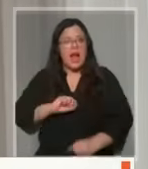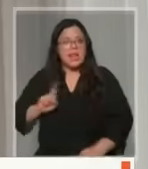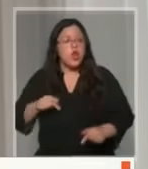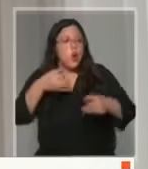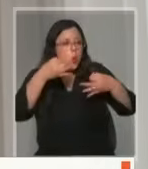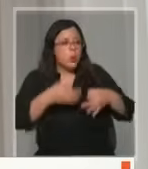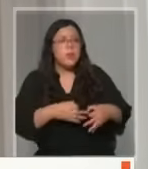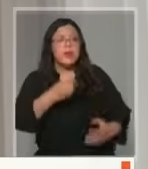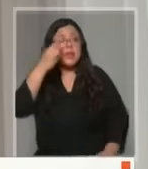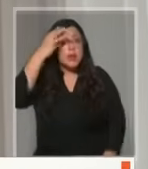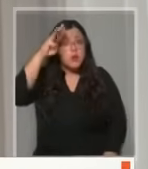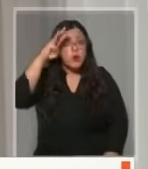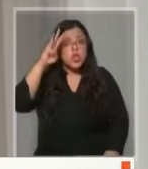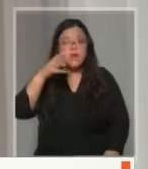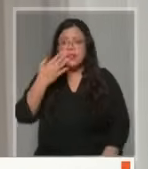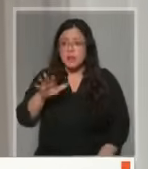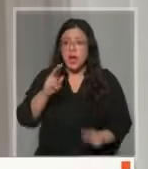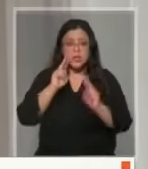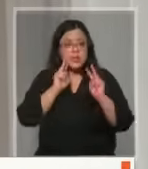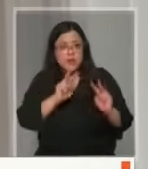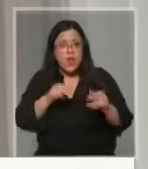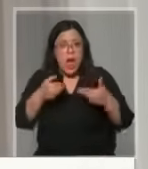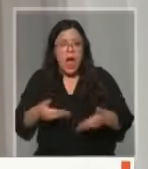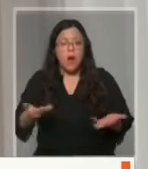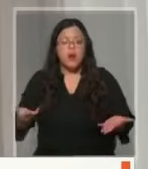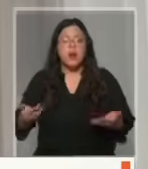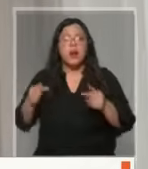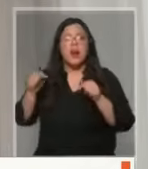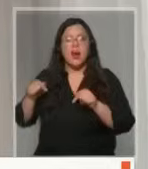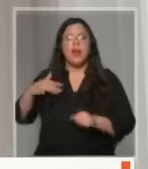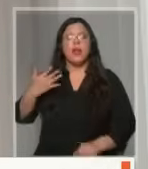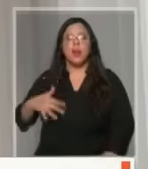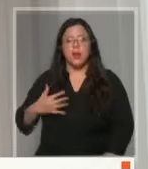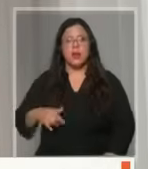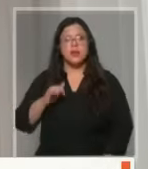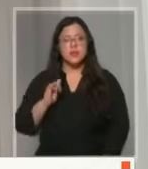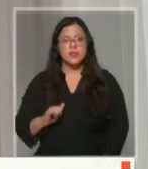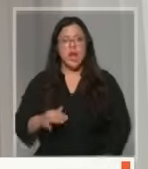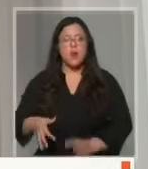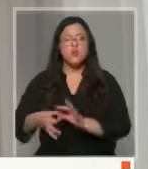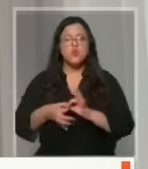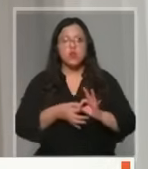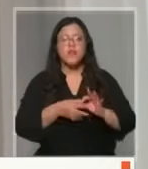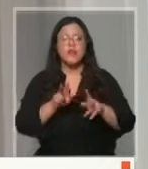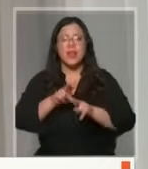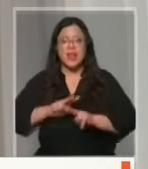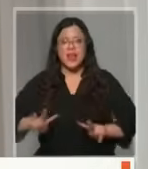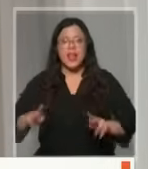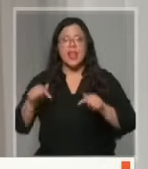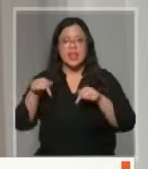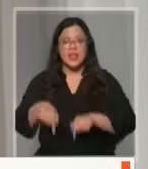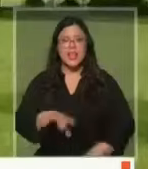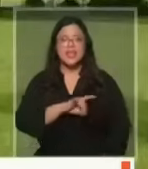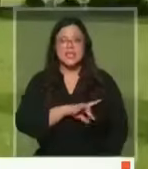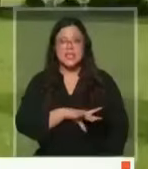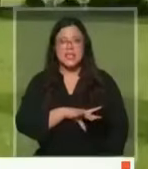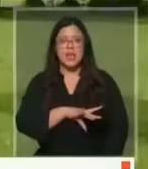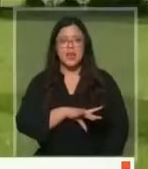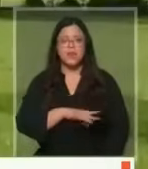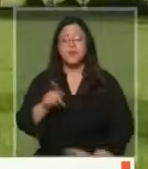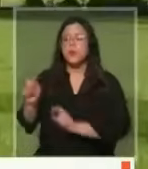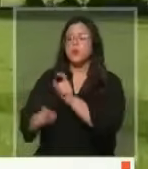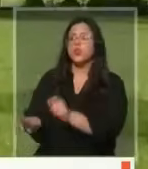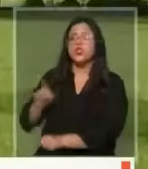el subsecretario Monsalve tiene una cierta relevancia porque da tranquilidad de que está en nuestro país. Para los